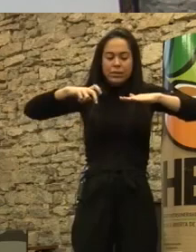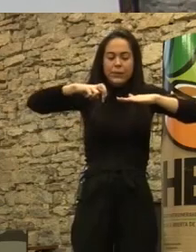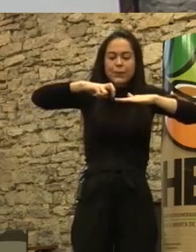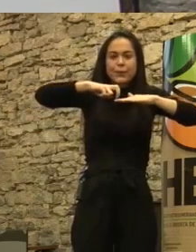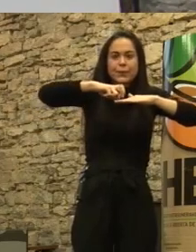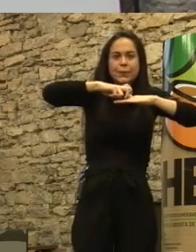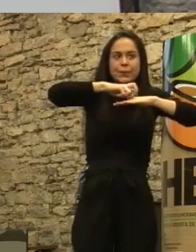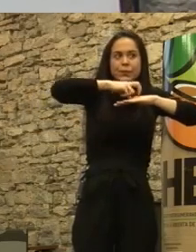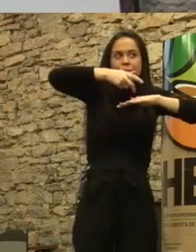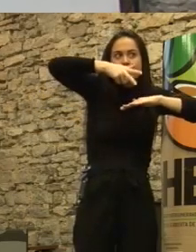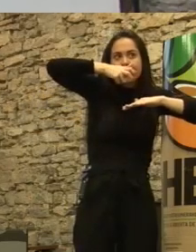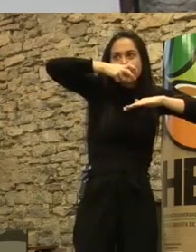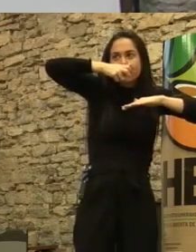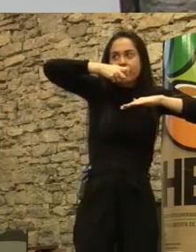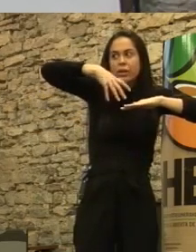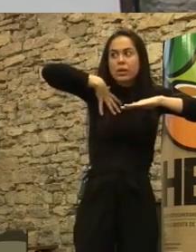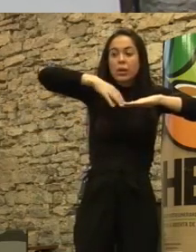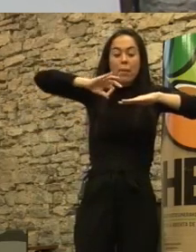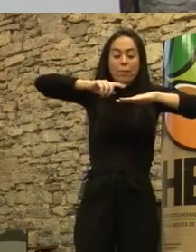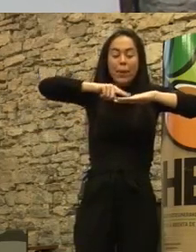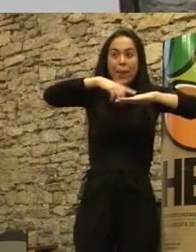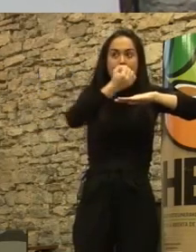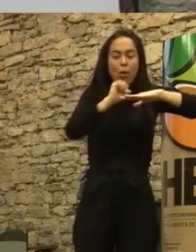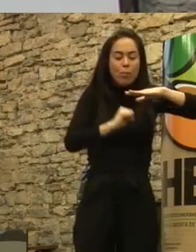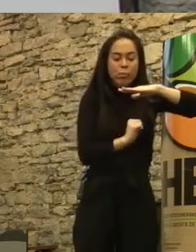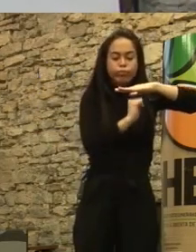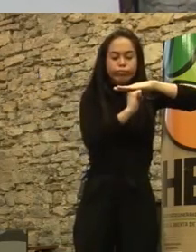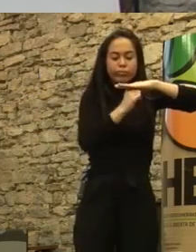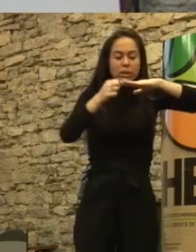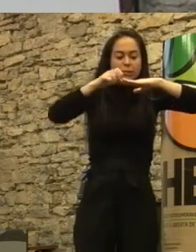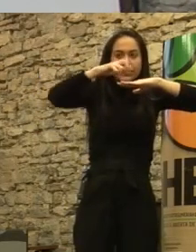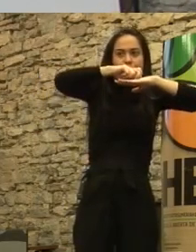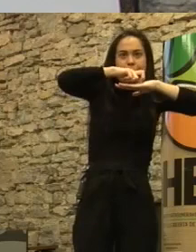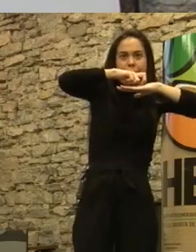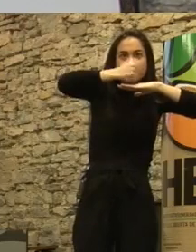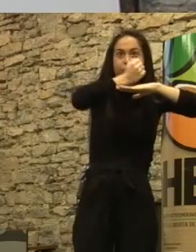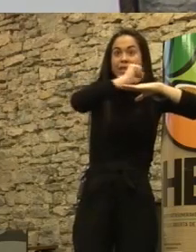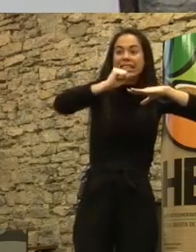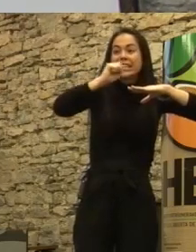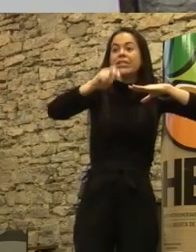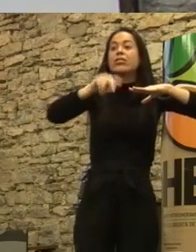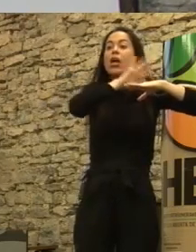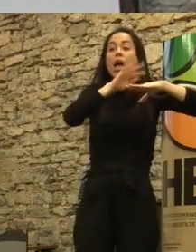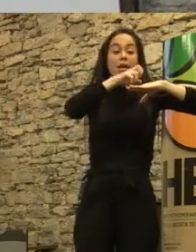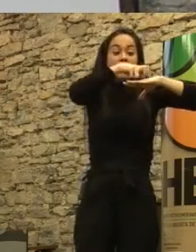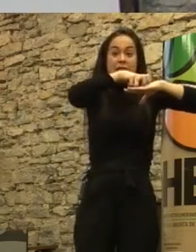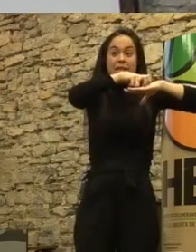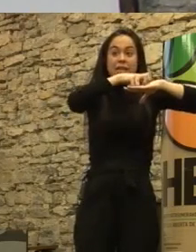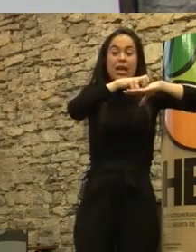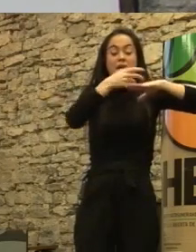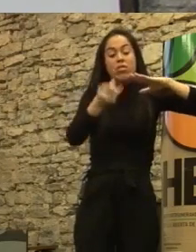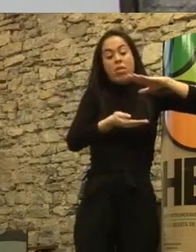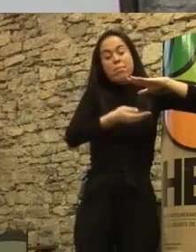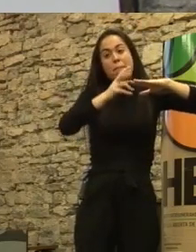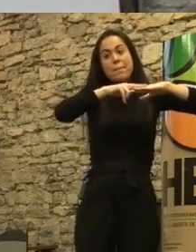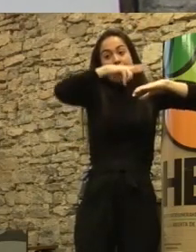es muy ligero, el ratón puede pasar encima de la bomba sin hacerla explotar. Eso quita del medio esos aparatos de $40,000